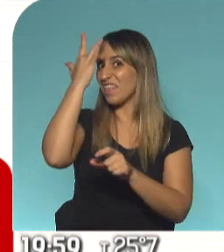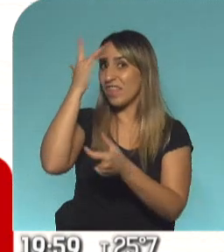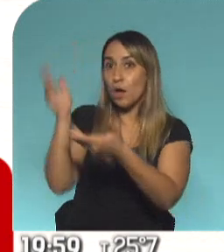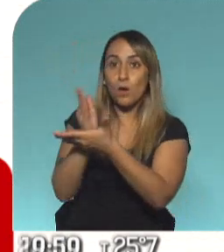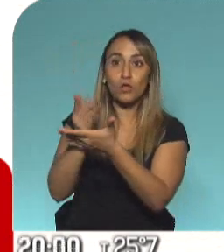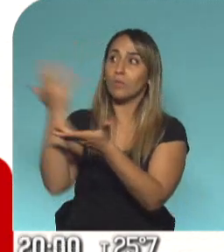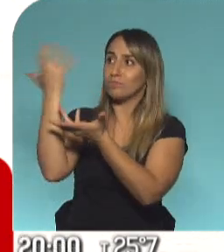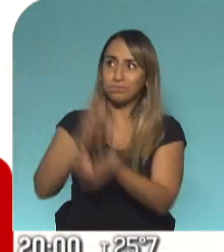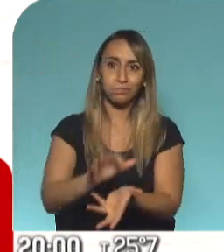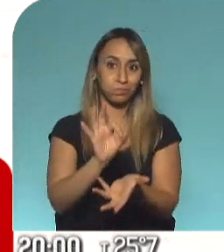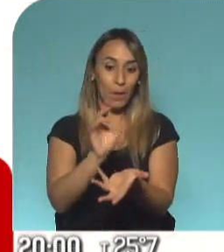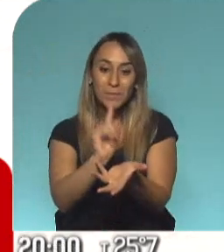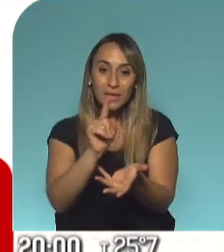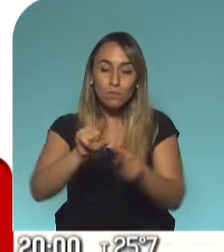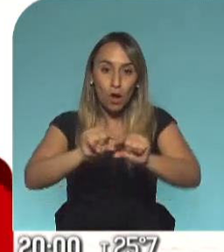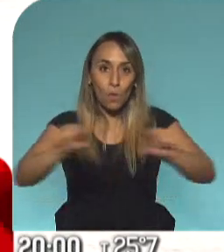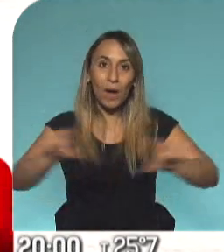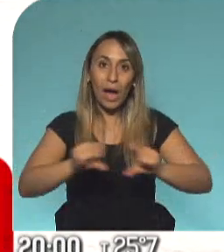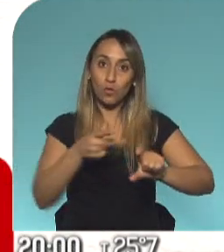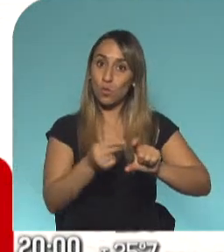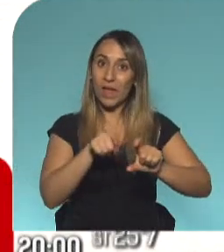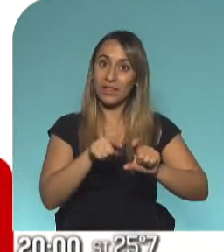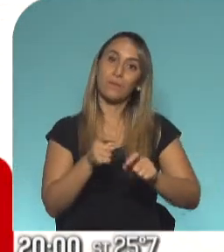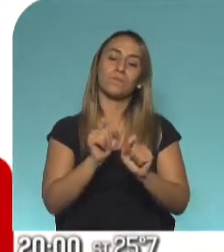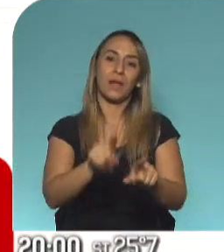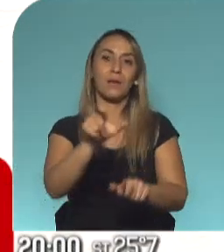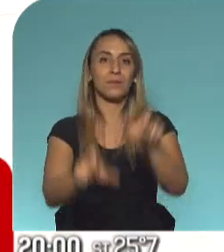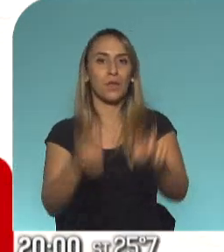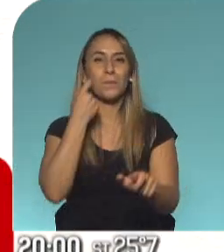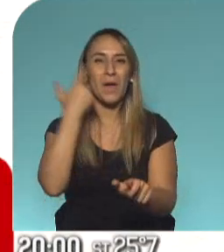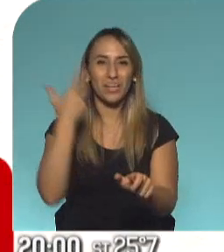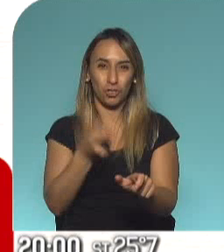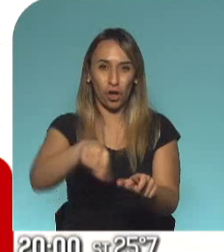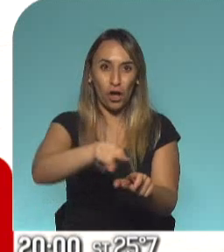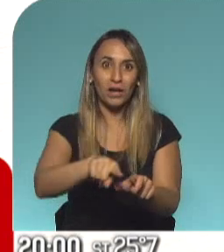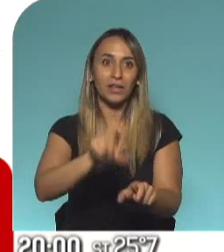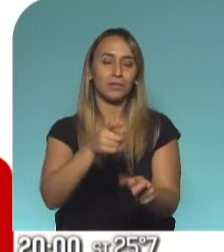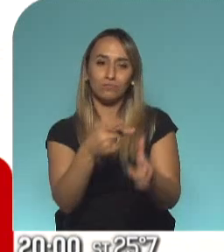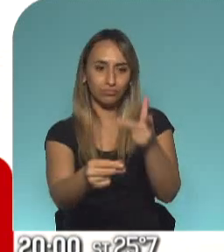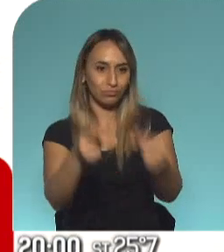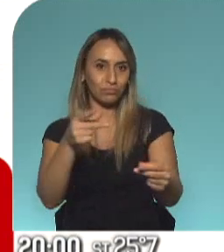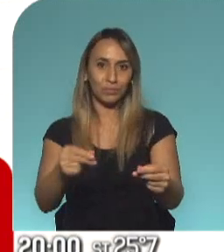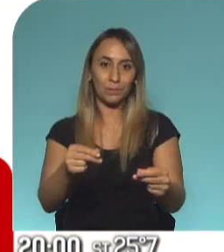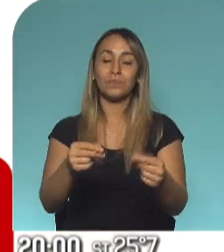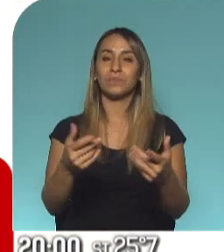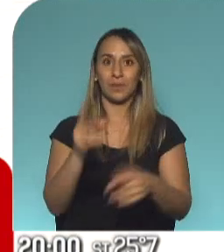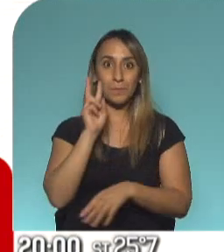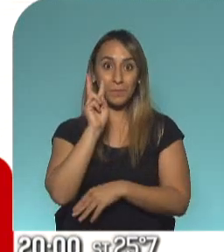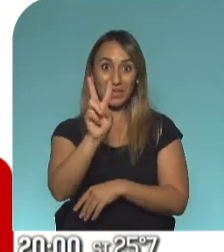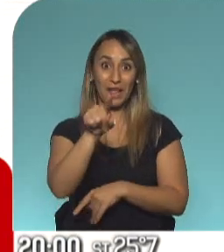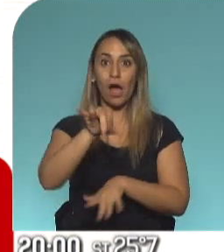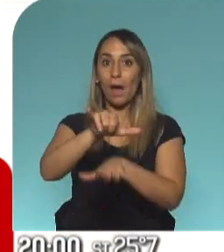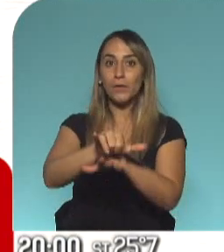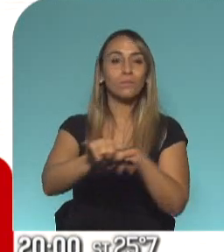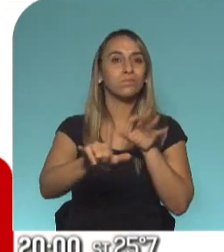mayores en esta fase de la vacunación, y vemos cómo todo está listo para que este vuelo en cualquier momento